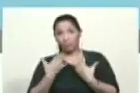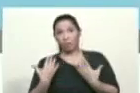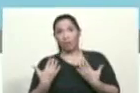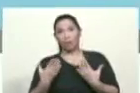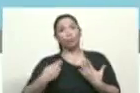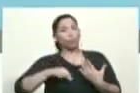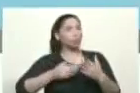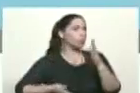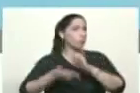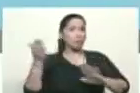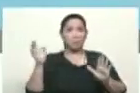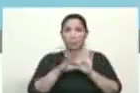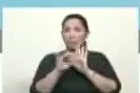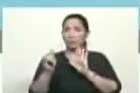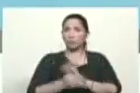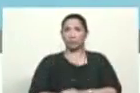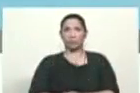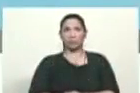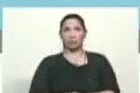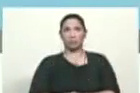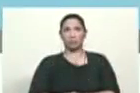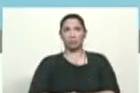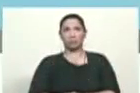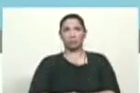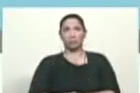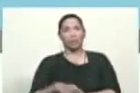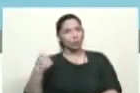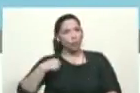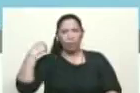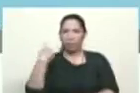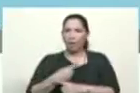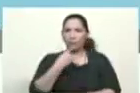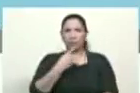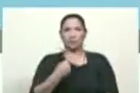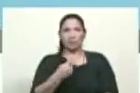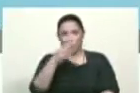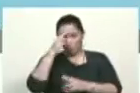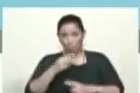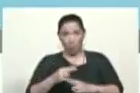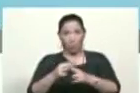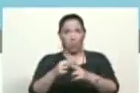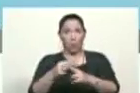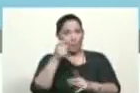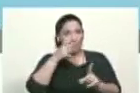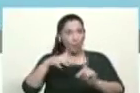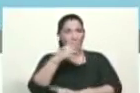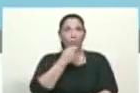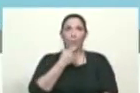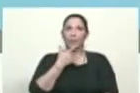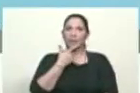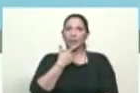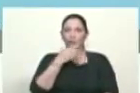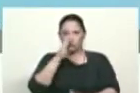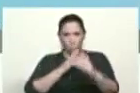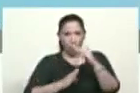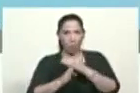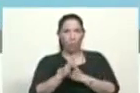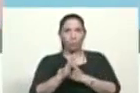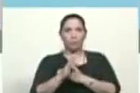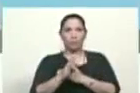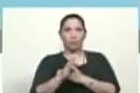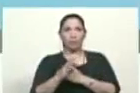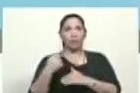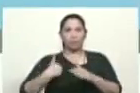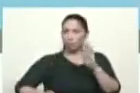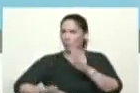la constituyente. Compañeros, y yo lo tengo que decir, en honor a ese pueblo bello, ese pueblo noble que está allí, yo me fui